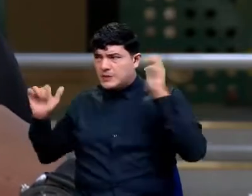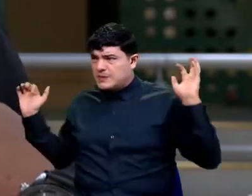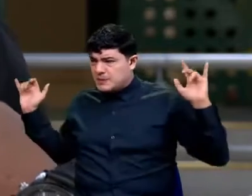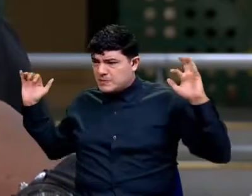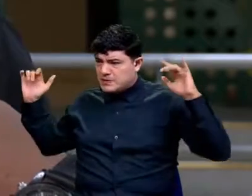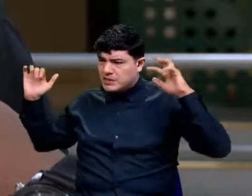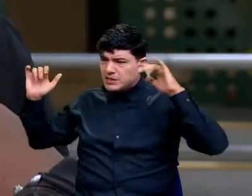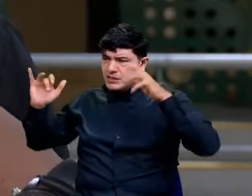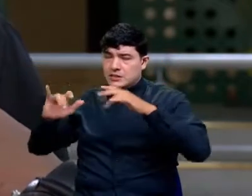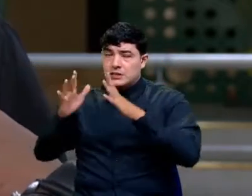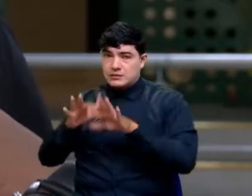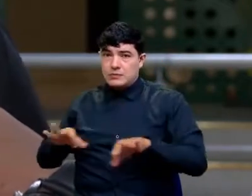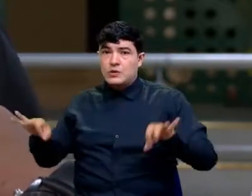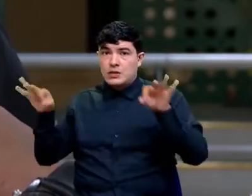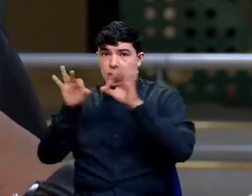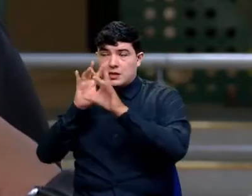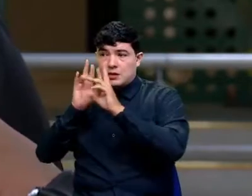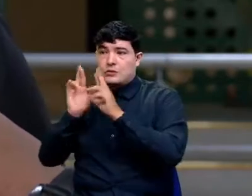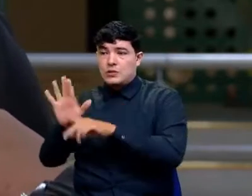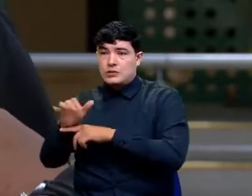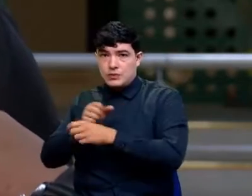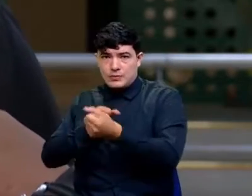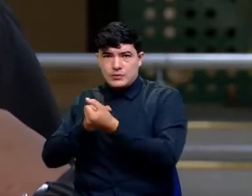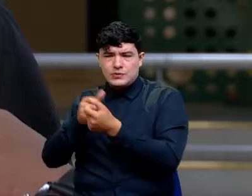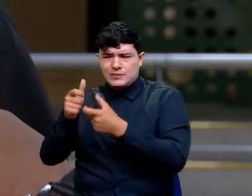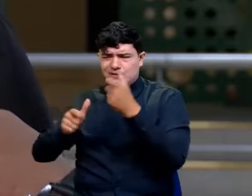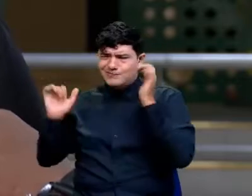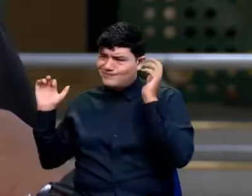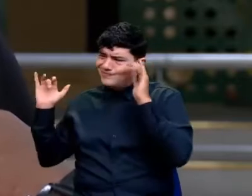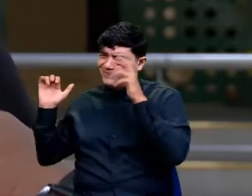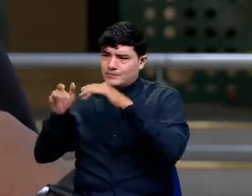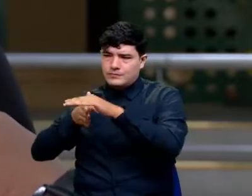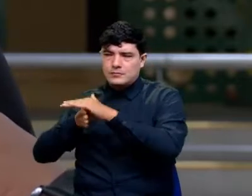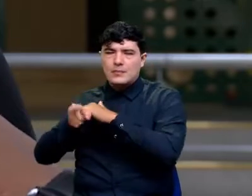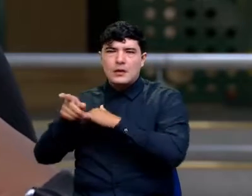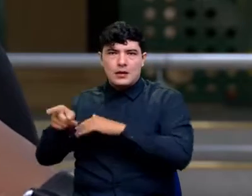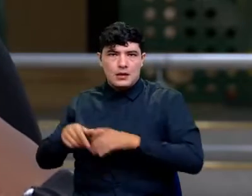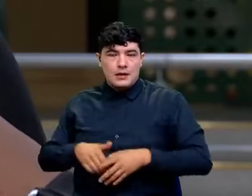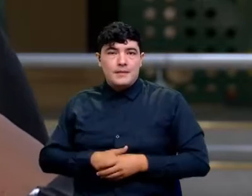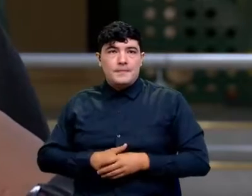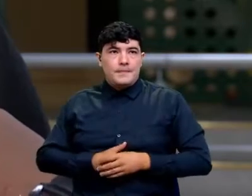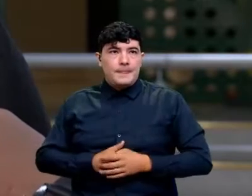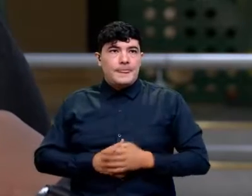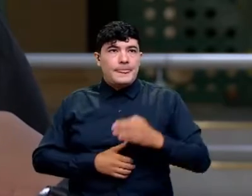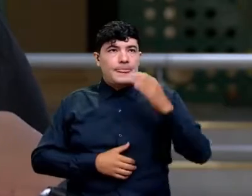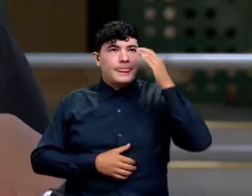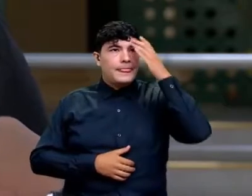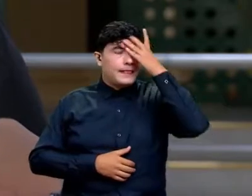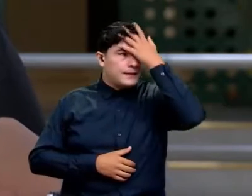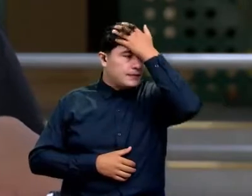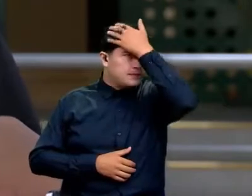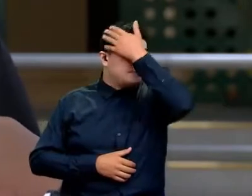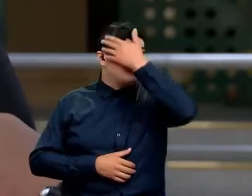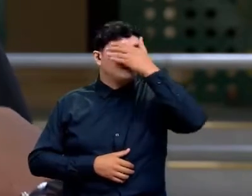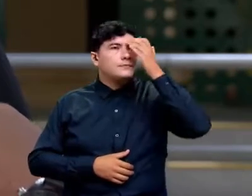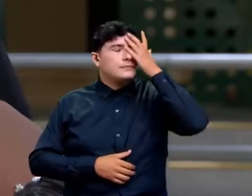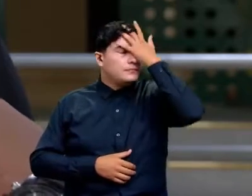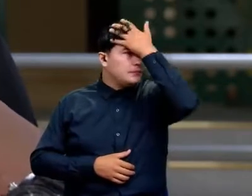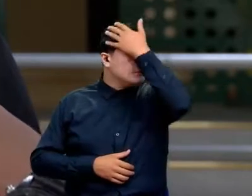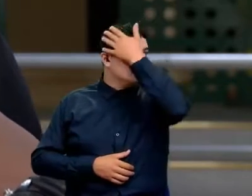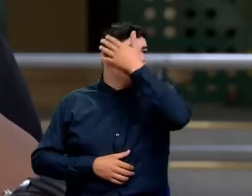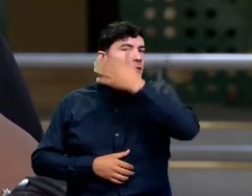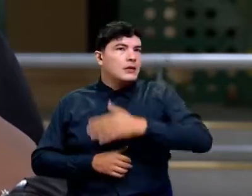que eso es un acontecimiento importante tenemos un grupo que se puede mejorar